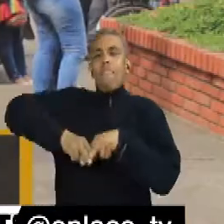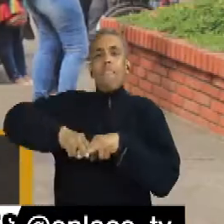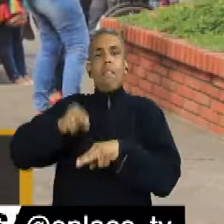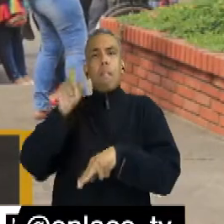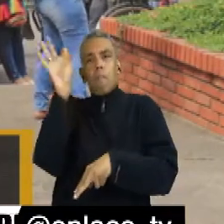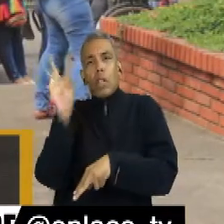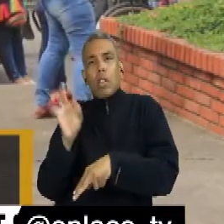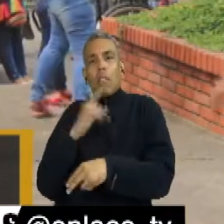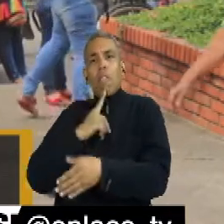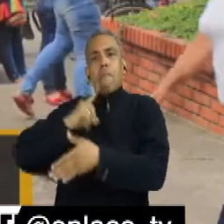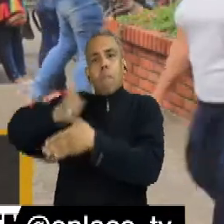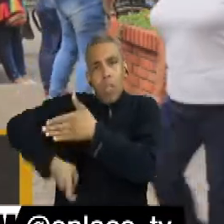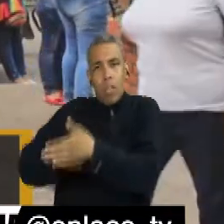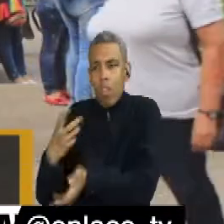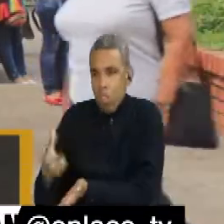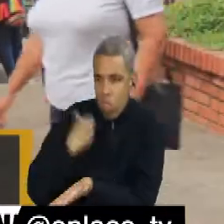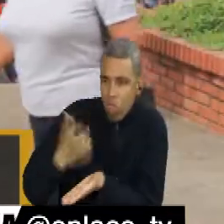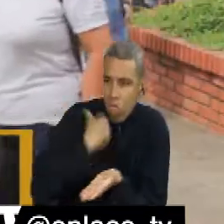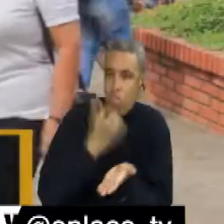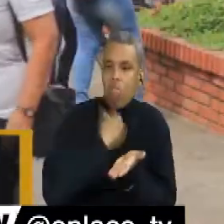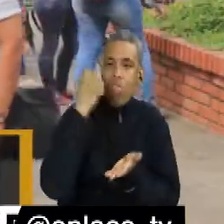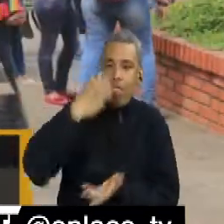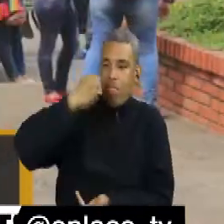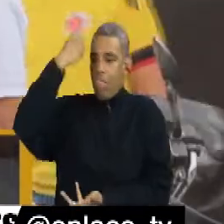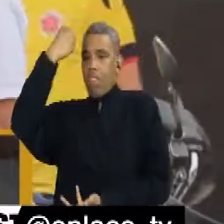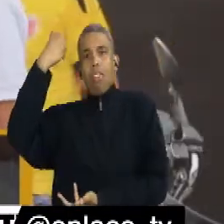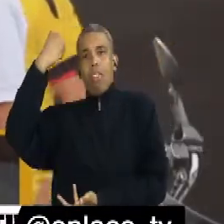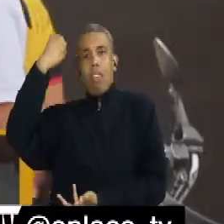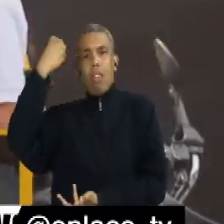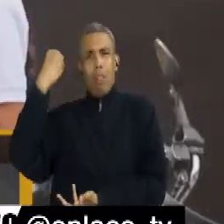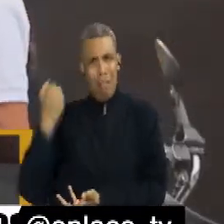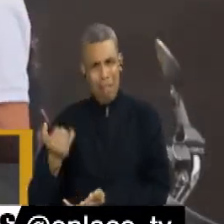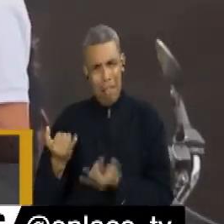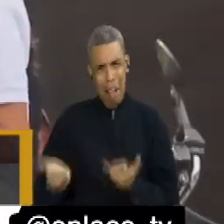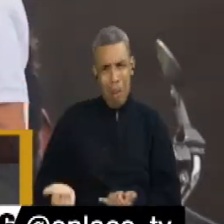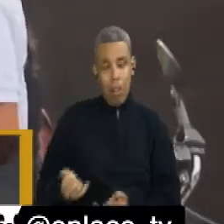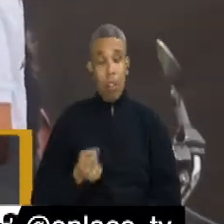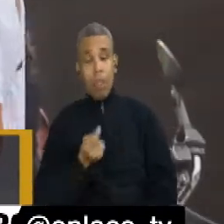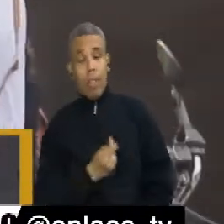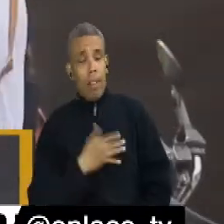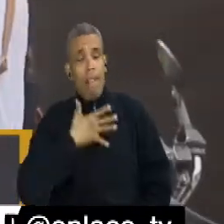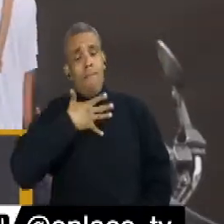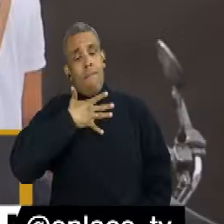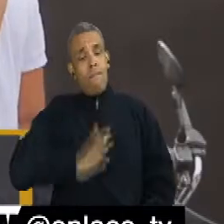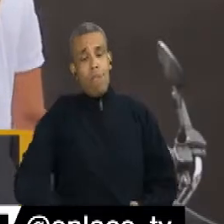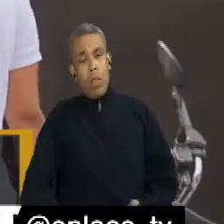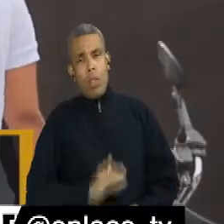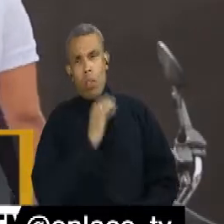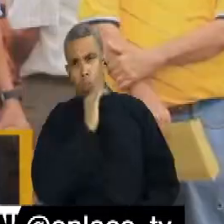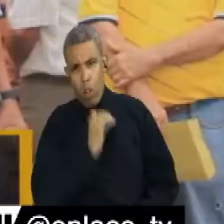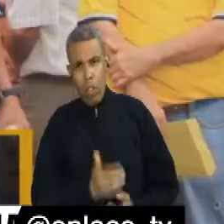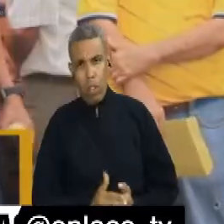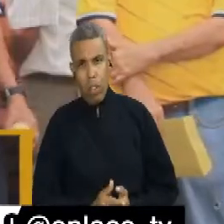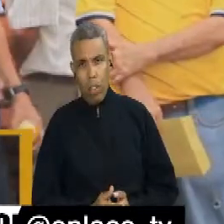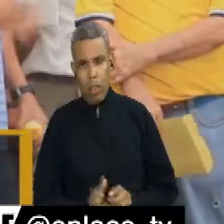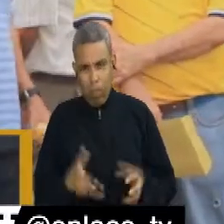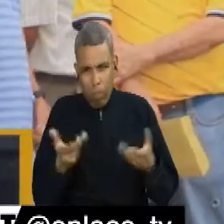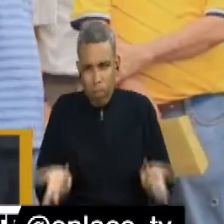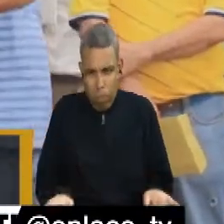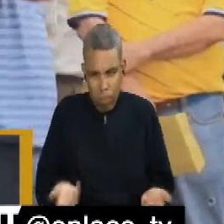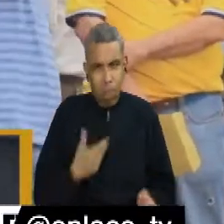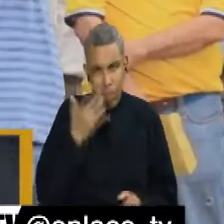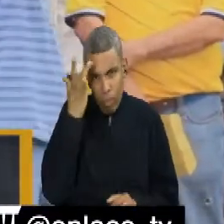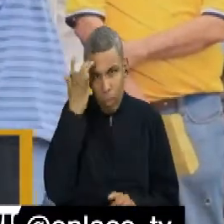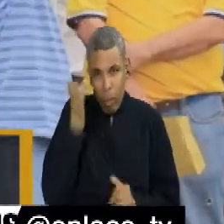pobres, decirle a la gente que aceptemos un aumento simbólico cuando la realidad es que la inflación y la devaluación en Colombia